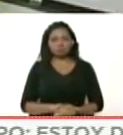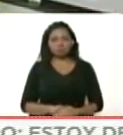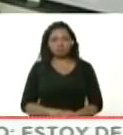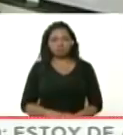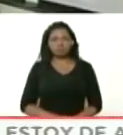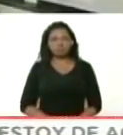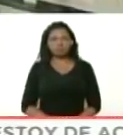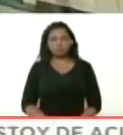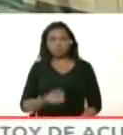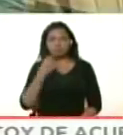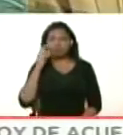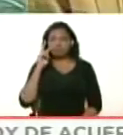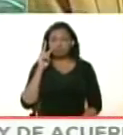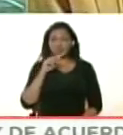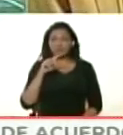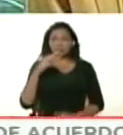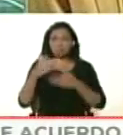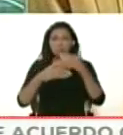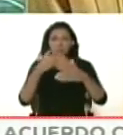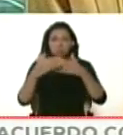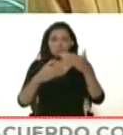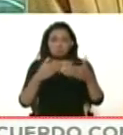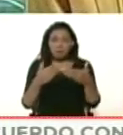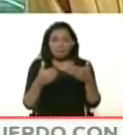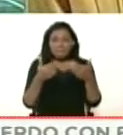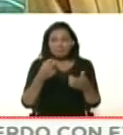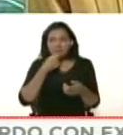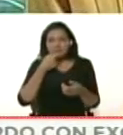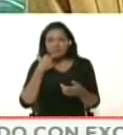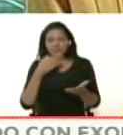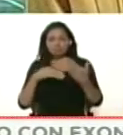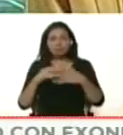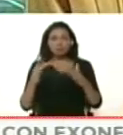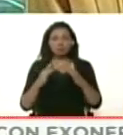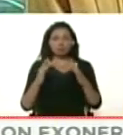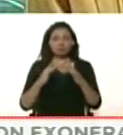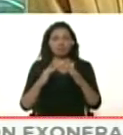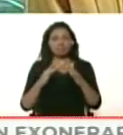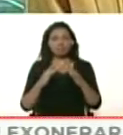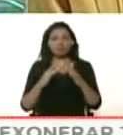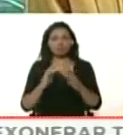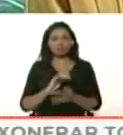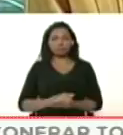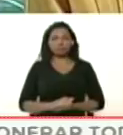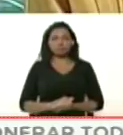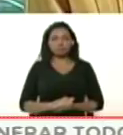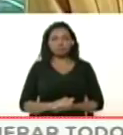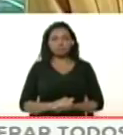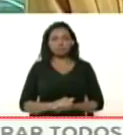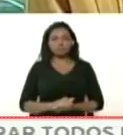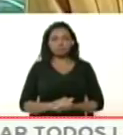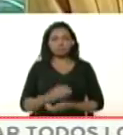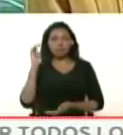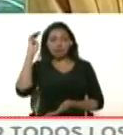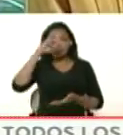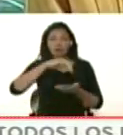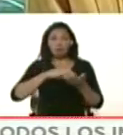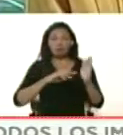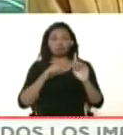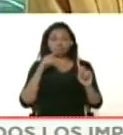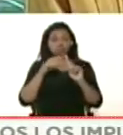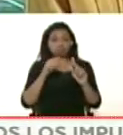Bueno, fíjense ustedes cómo las cosas van saliendo bonitas. Vámonos a la colonia Tovar. El estado Aragua, mira, va en